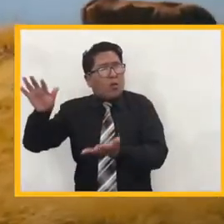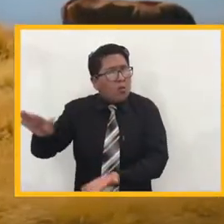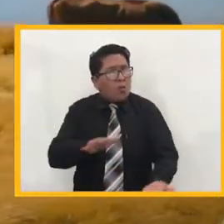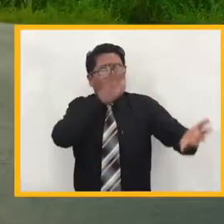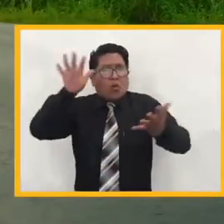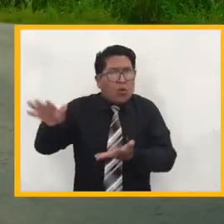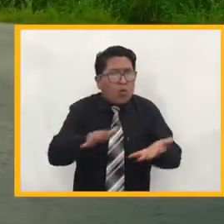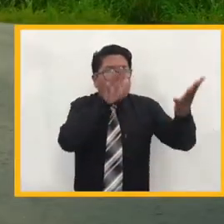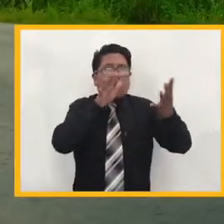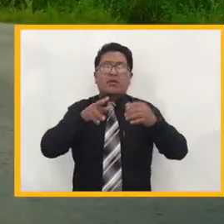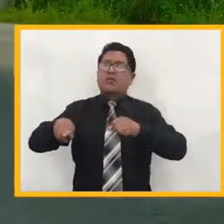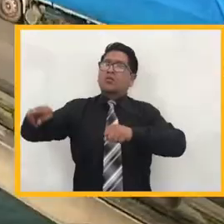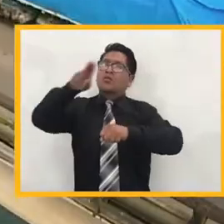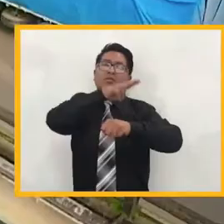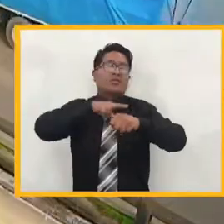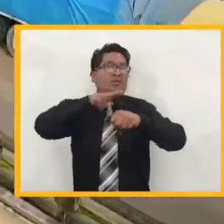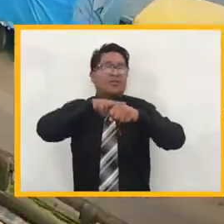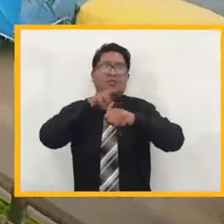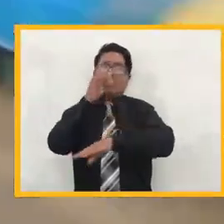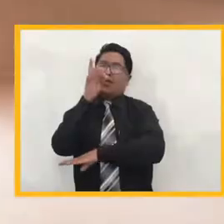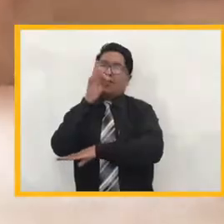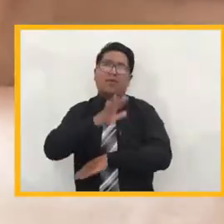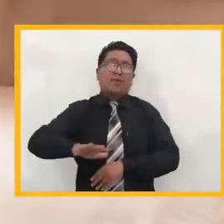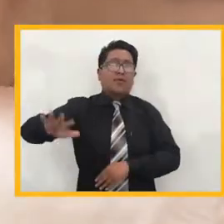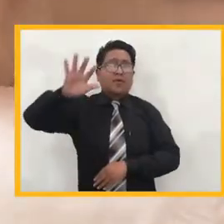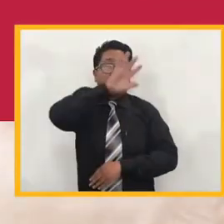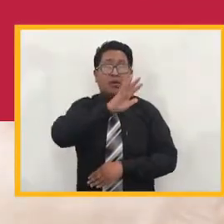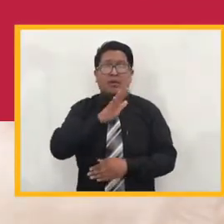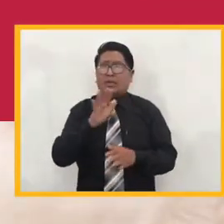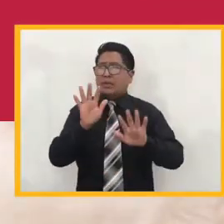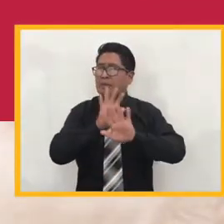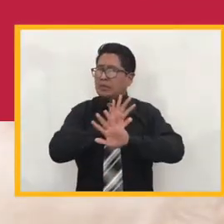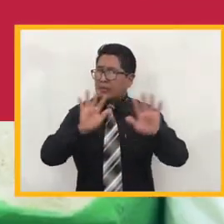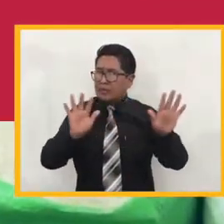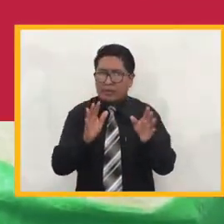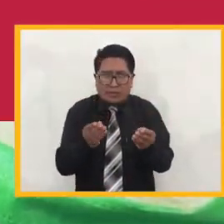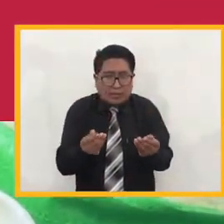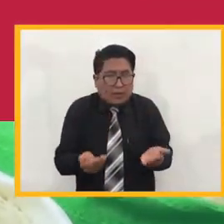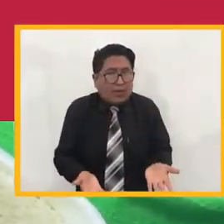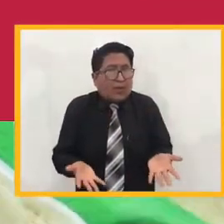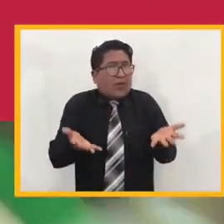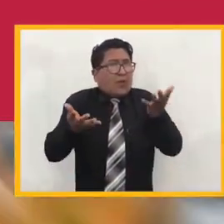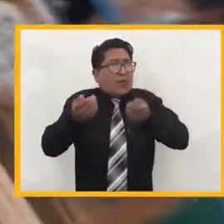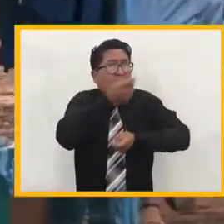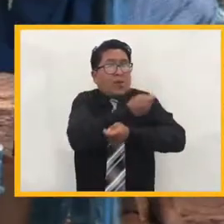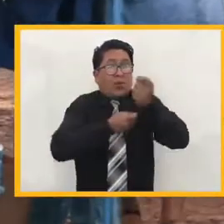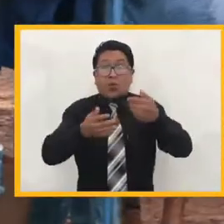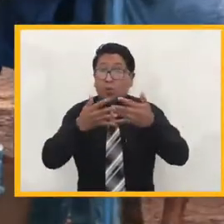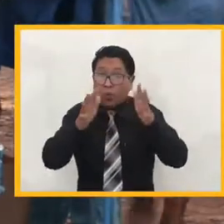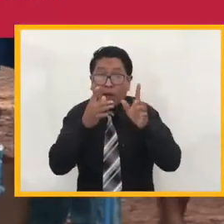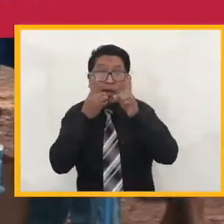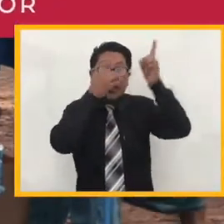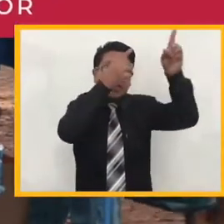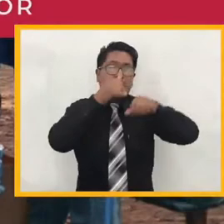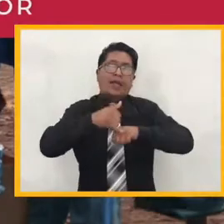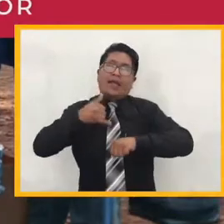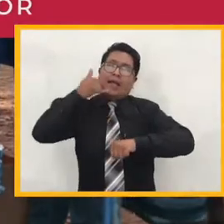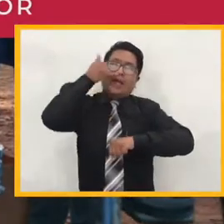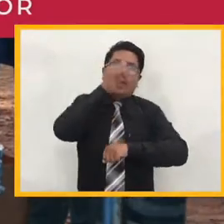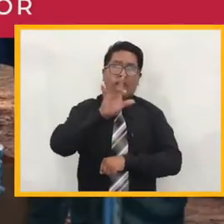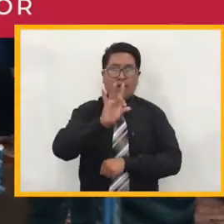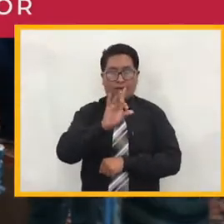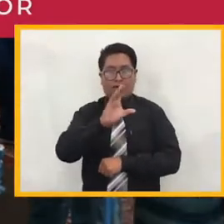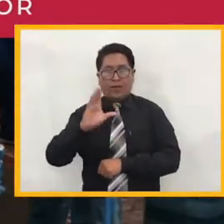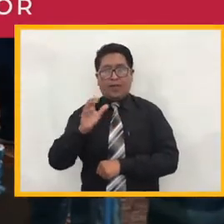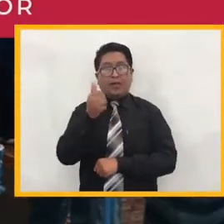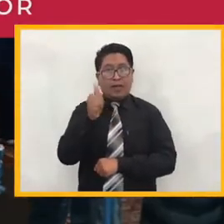y mercancías será normal en todo el país. Evitemos el alza indiscriminada de precios. Ante cualquier denuncia, llama